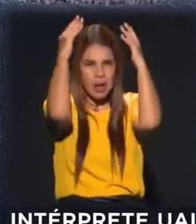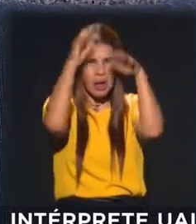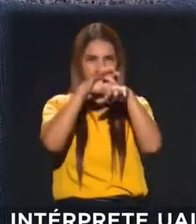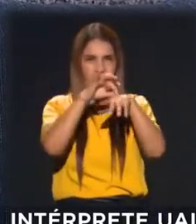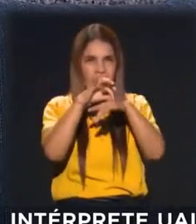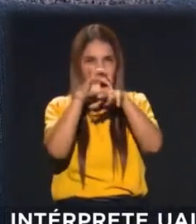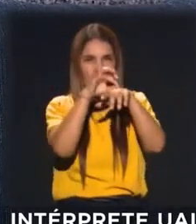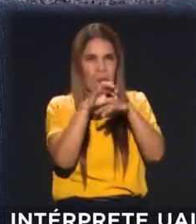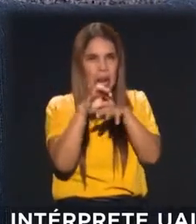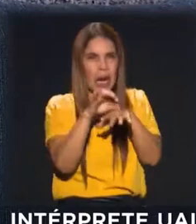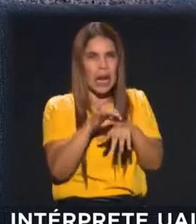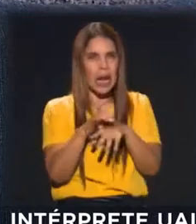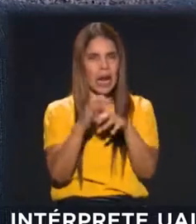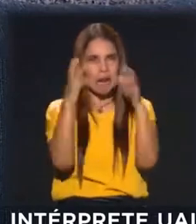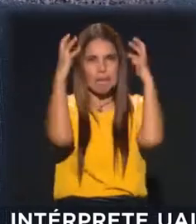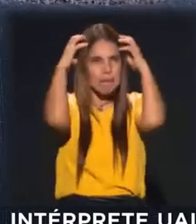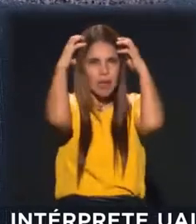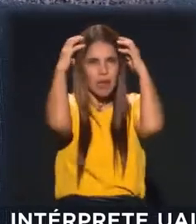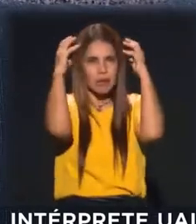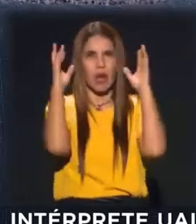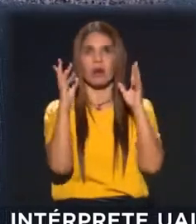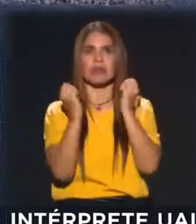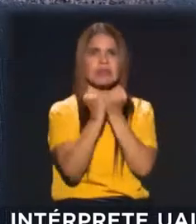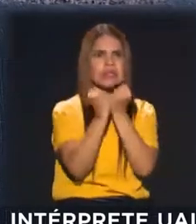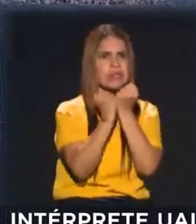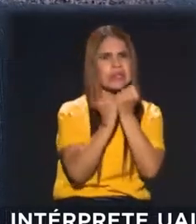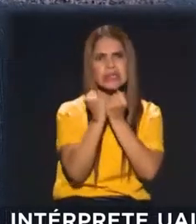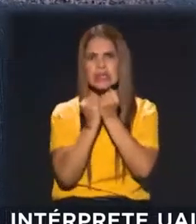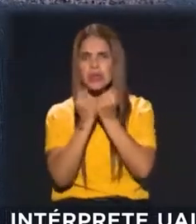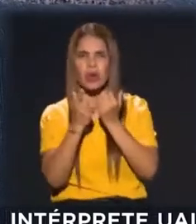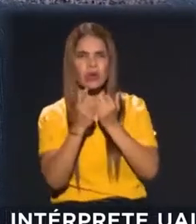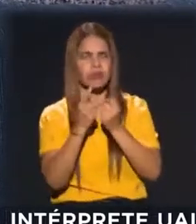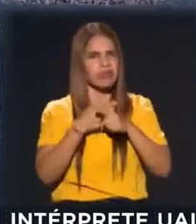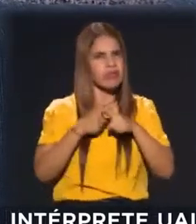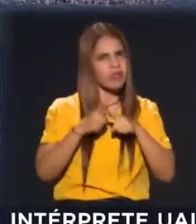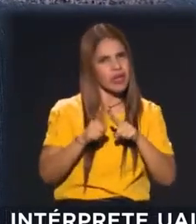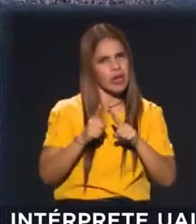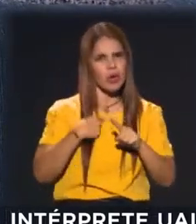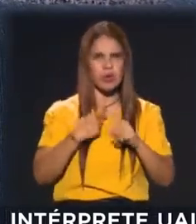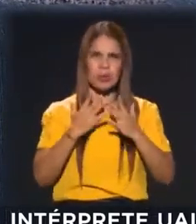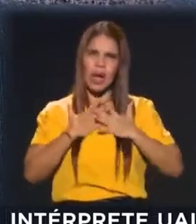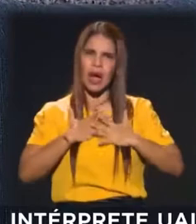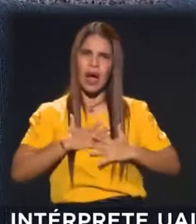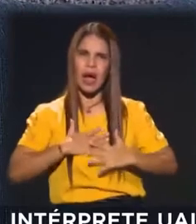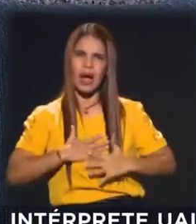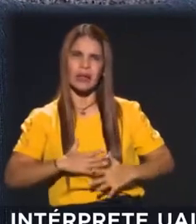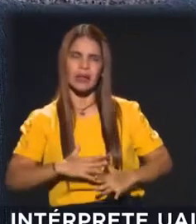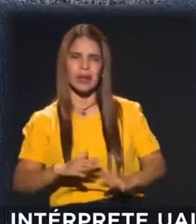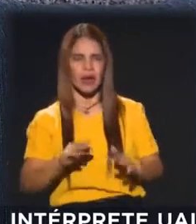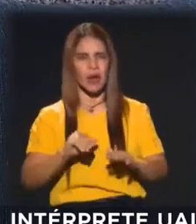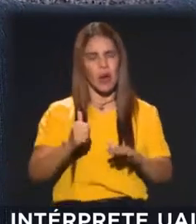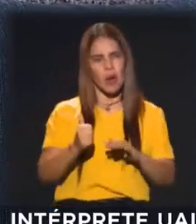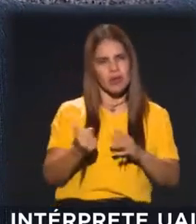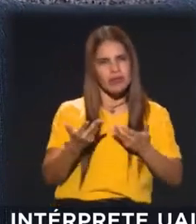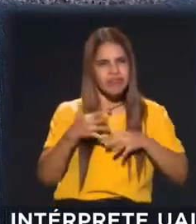pensamiento. Hay unos que requieren más cuerpo y más máquina para hacer cosas, hay otros que requieren un poco más de quietud, hay otros que requieren un poco